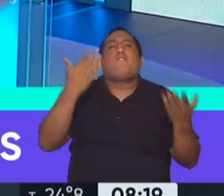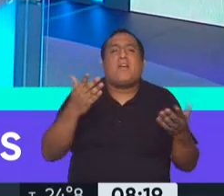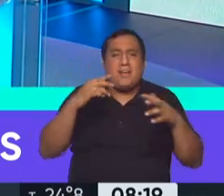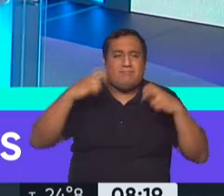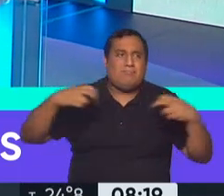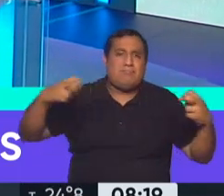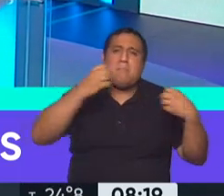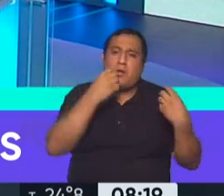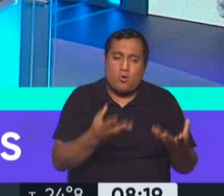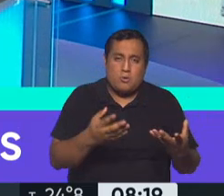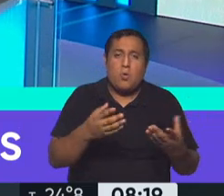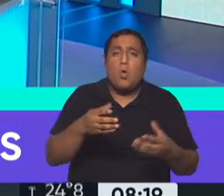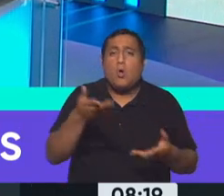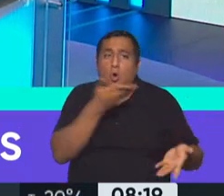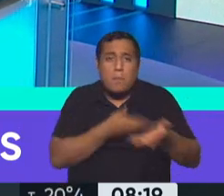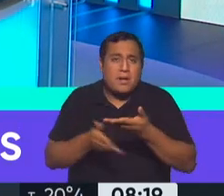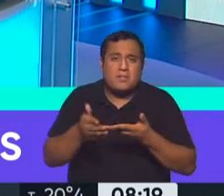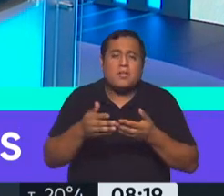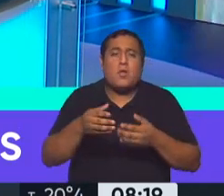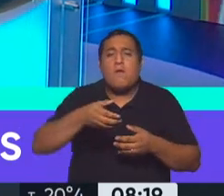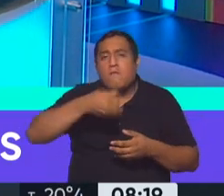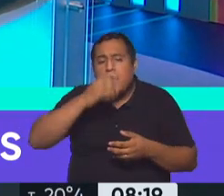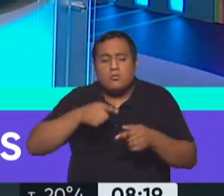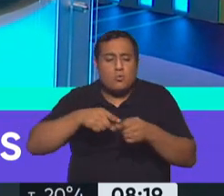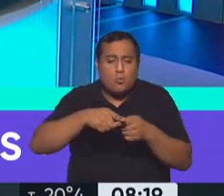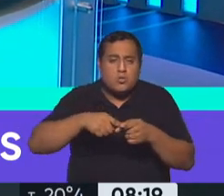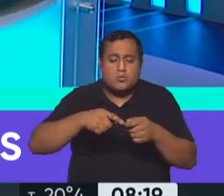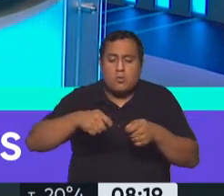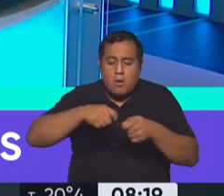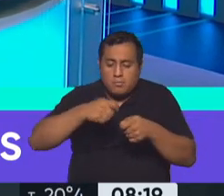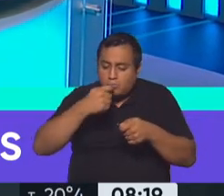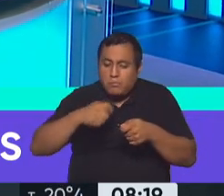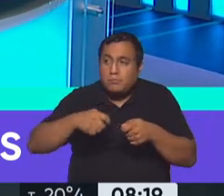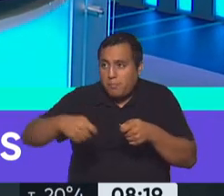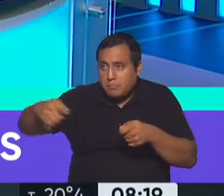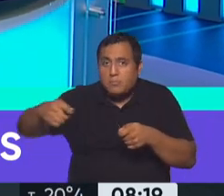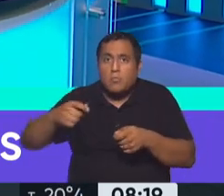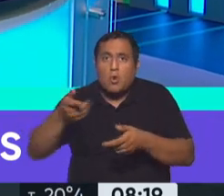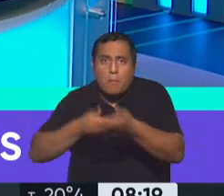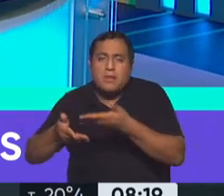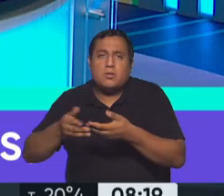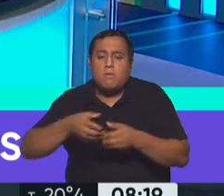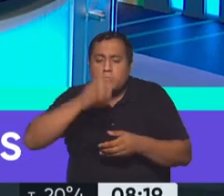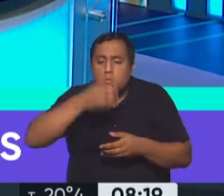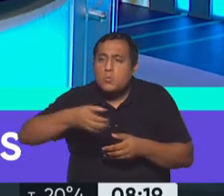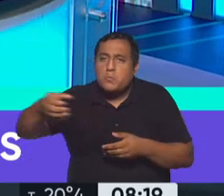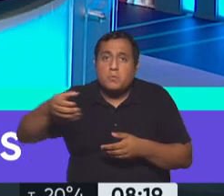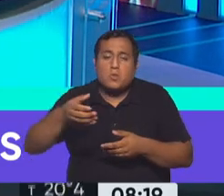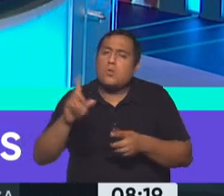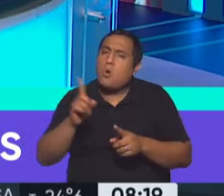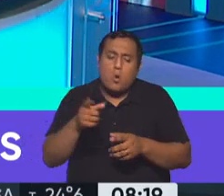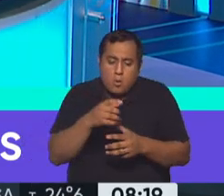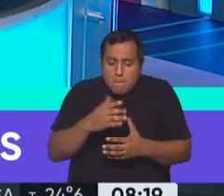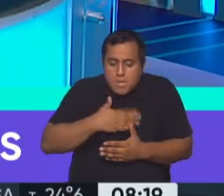compartir lo que vos mencionas ni vasos ni cubiertos que cada uno tenga los suyos tratar y son lo que siempre digo